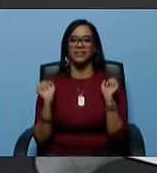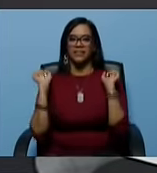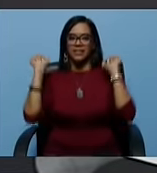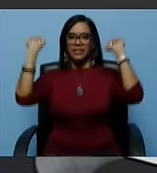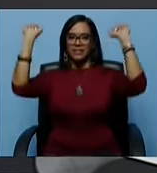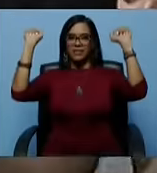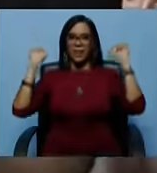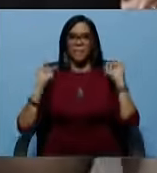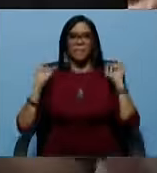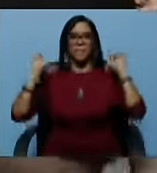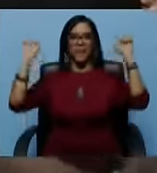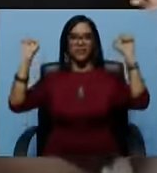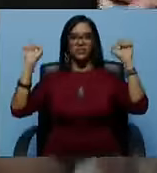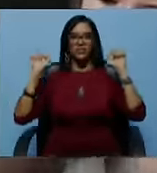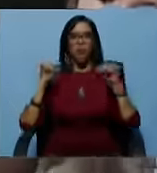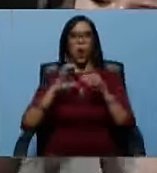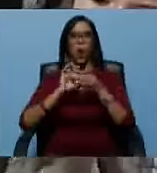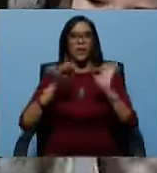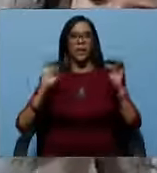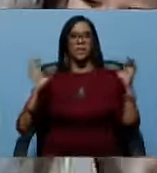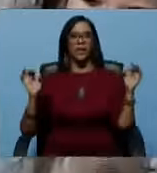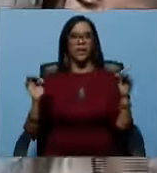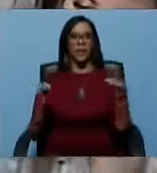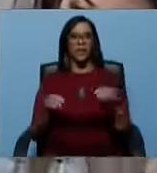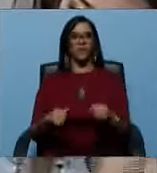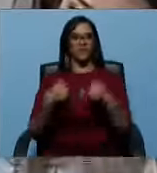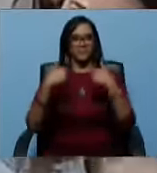no es cualquier cosa.